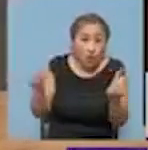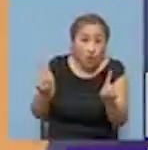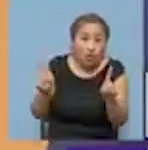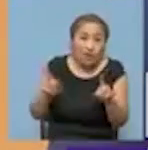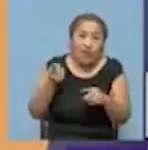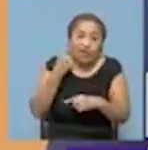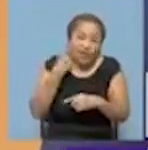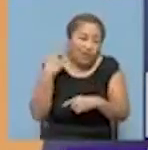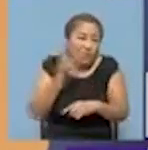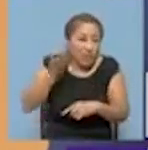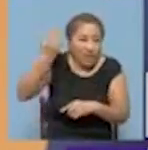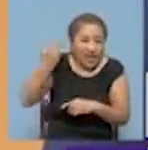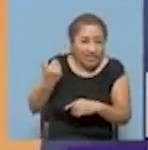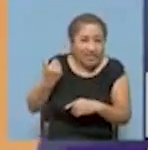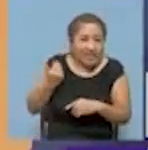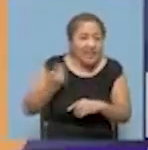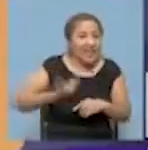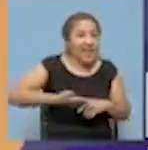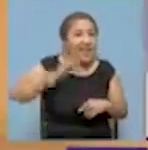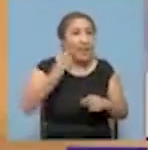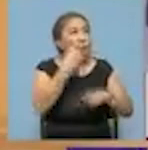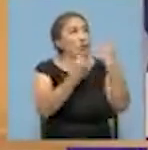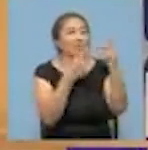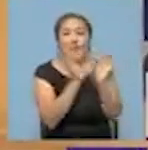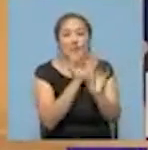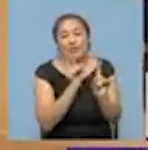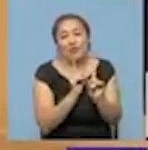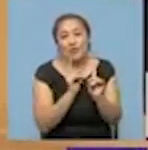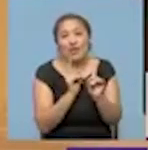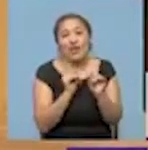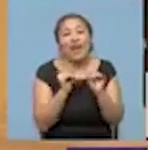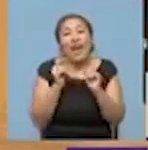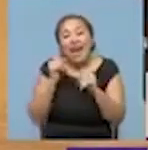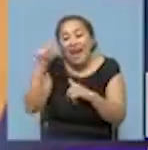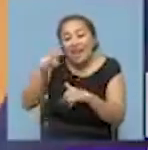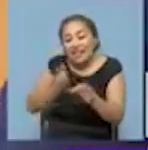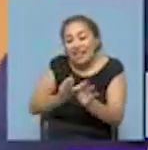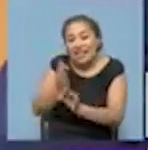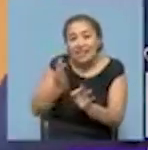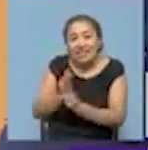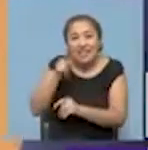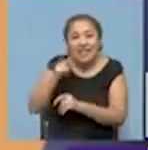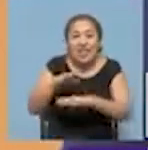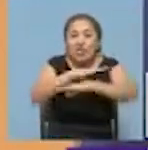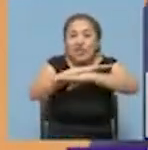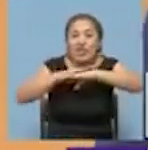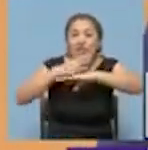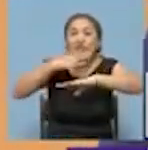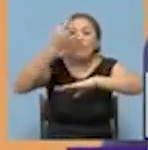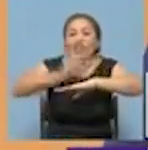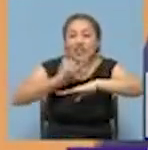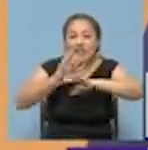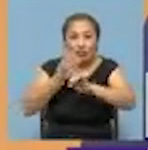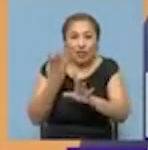lo hemos vivido nosotros pregunta hay que ir enseñando esto es la base de la verdad de